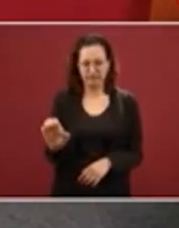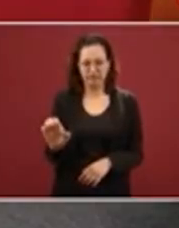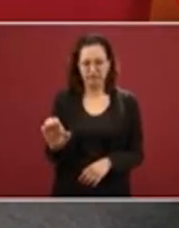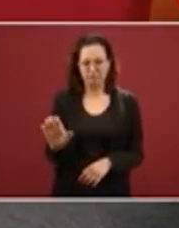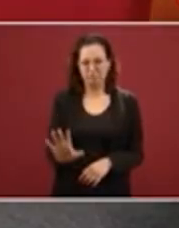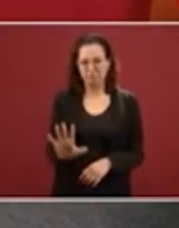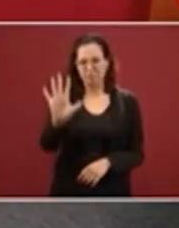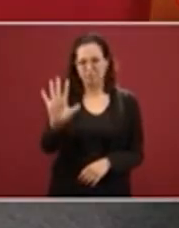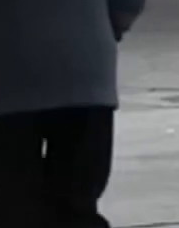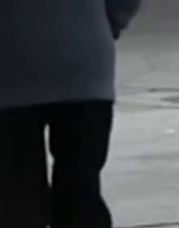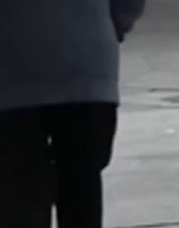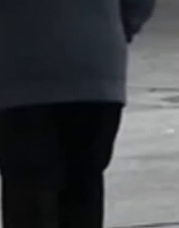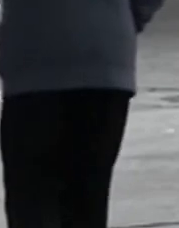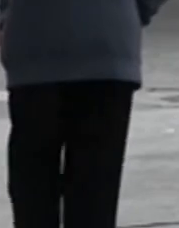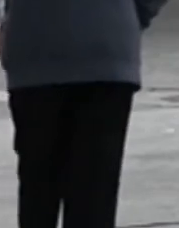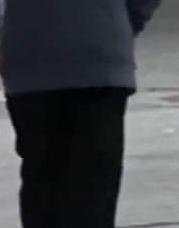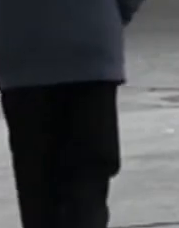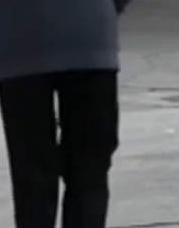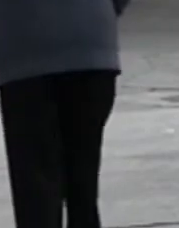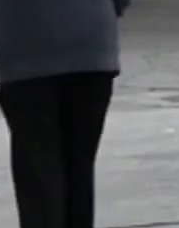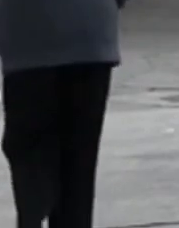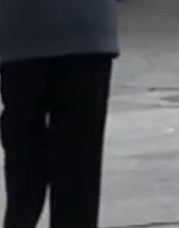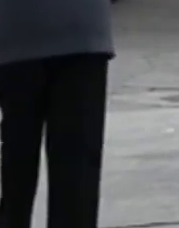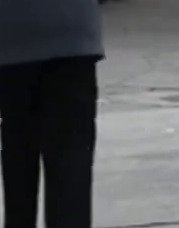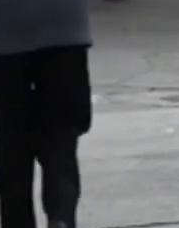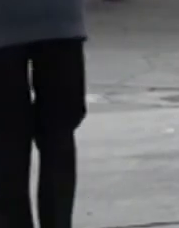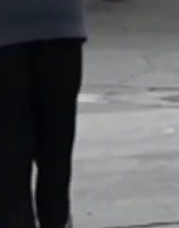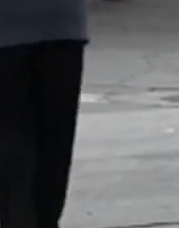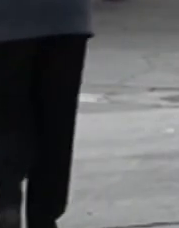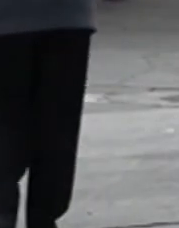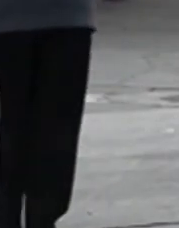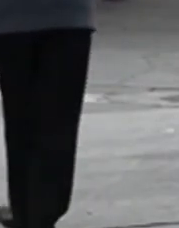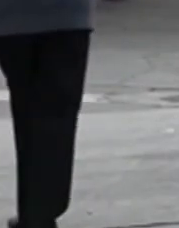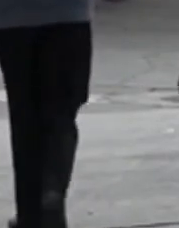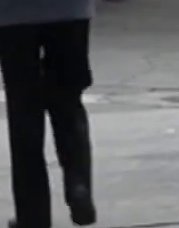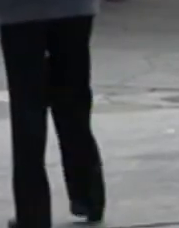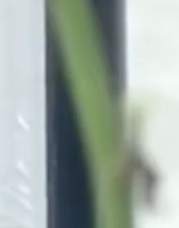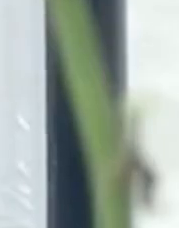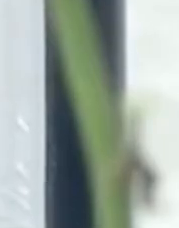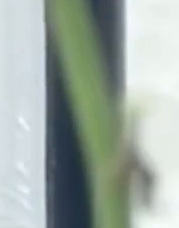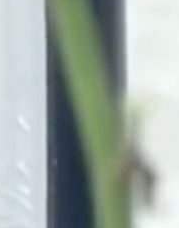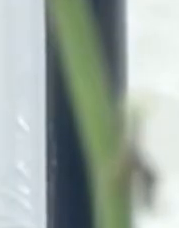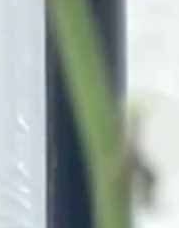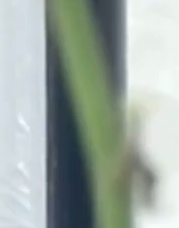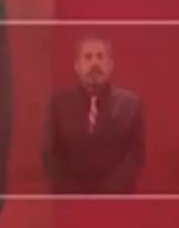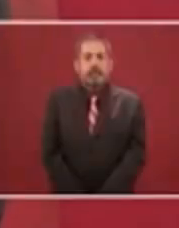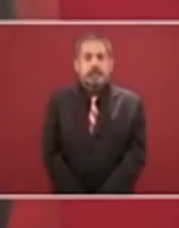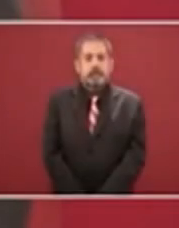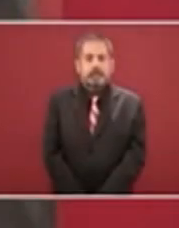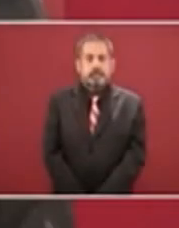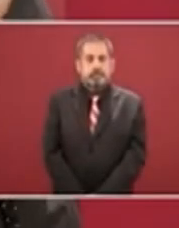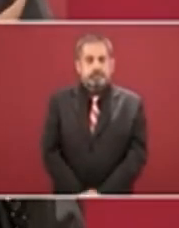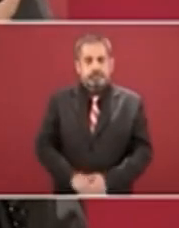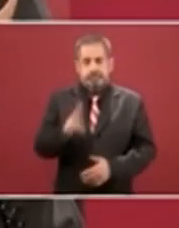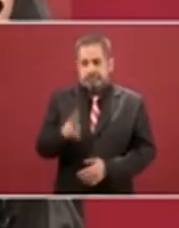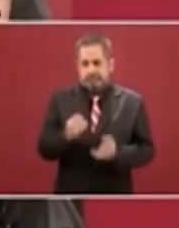lópez obrador es blanco de críticas por temor a la crisis económica méxico es uno de los países que menos restricciones implementa